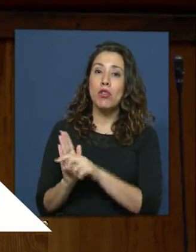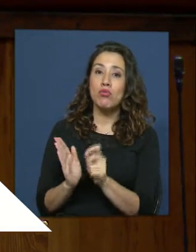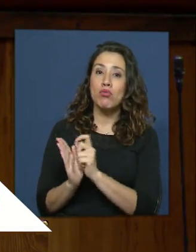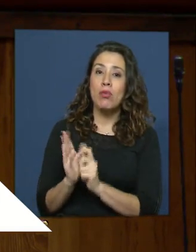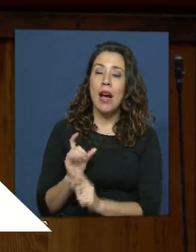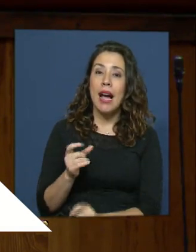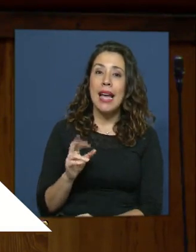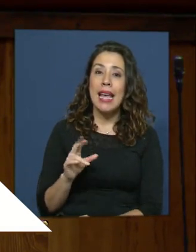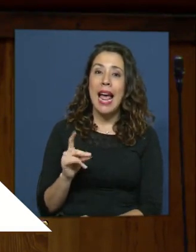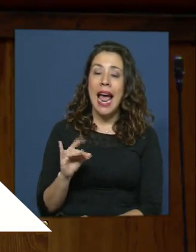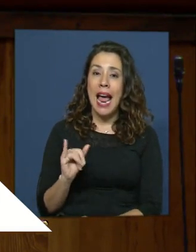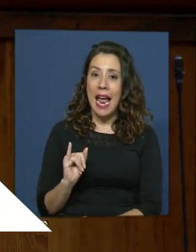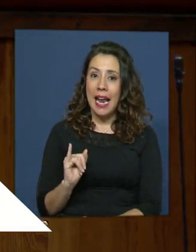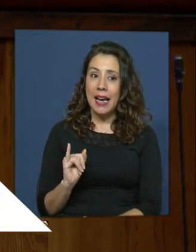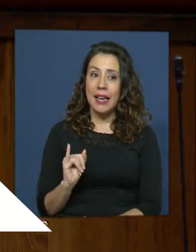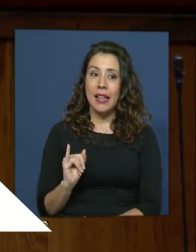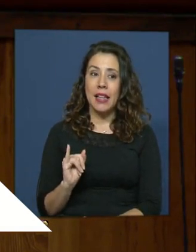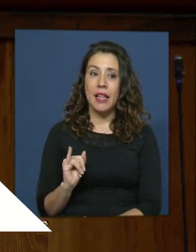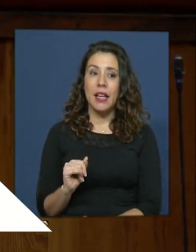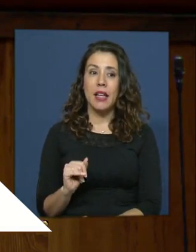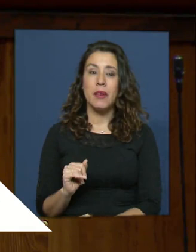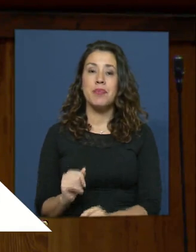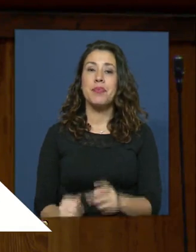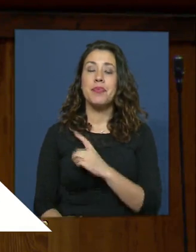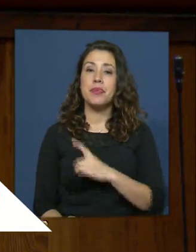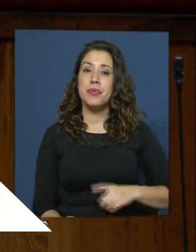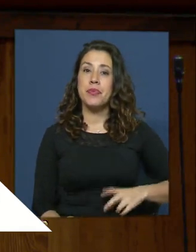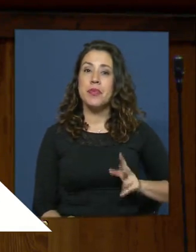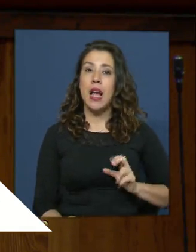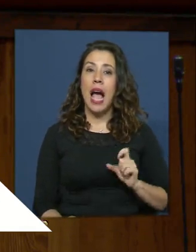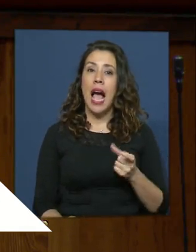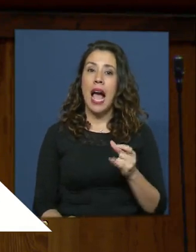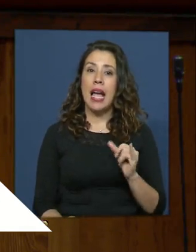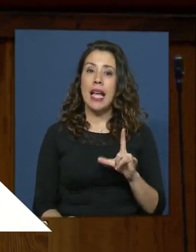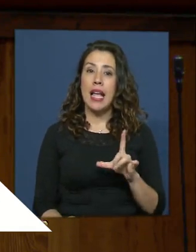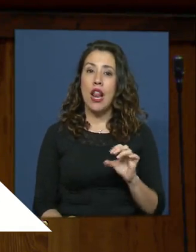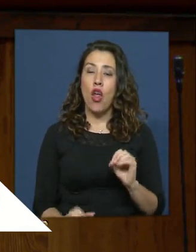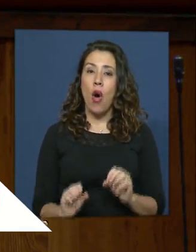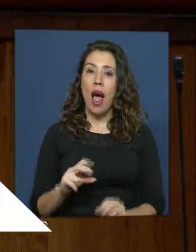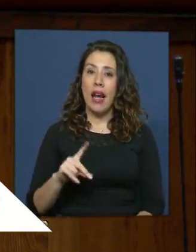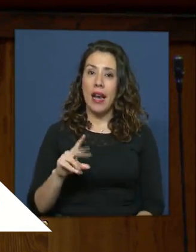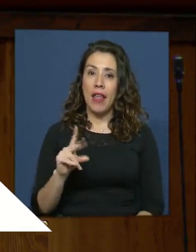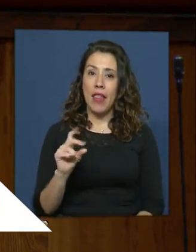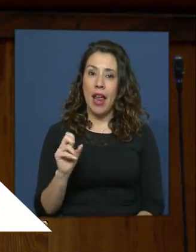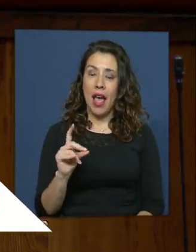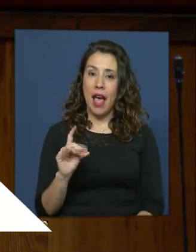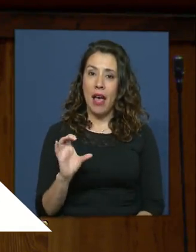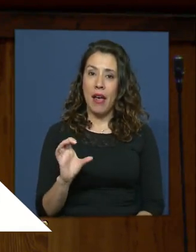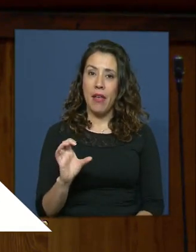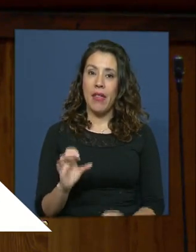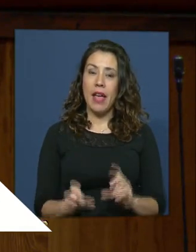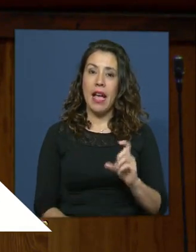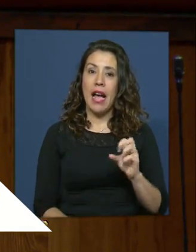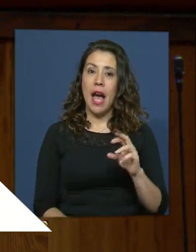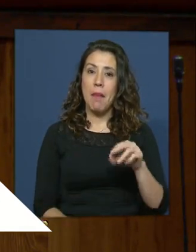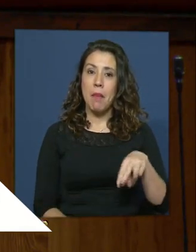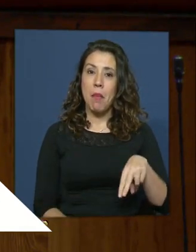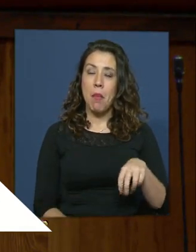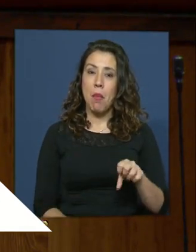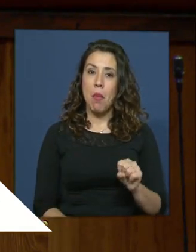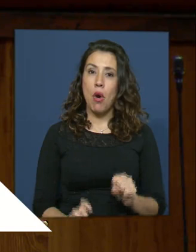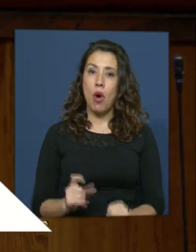señora Girardi y doña Cristina, de los diputados señores Aguiló don Sergio, Andrade don Osvaldo, Carmona don